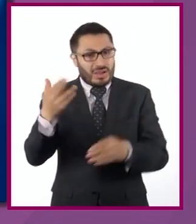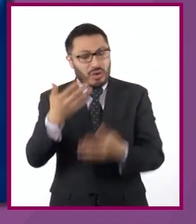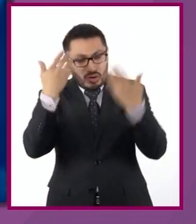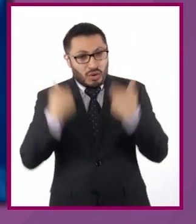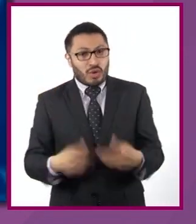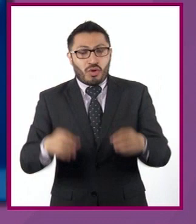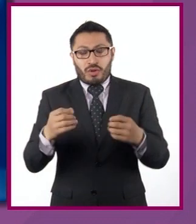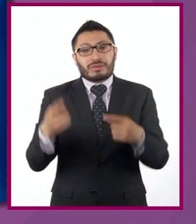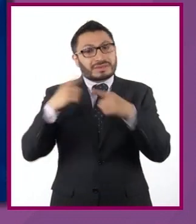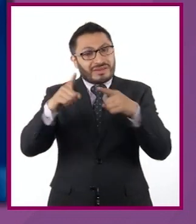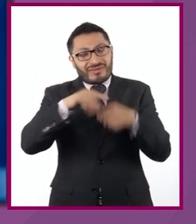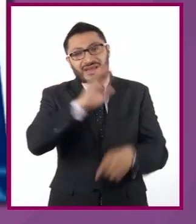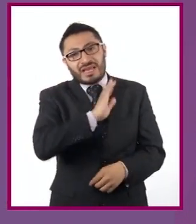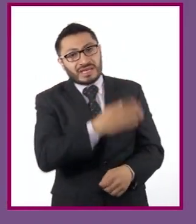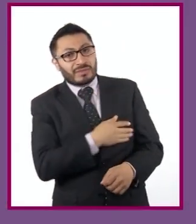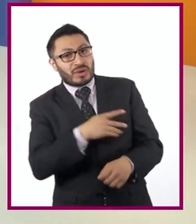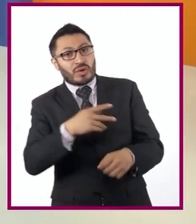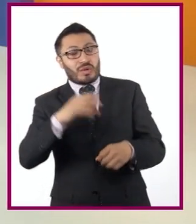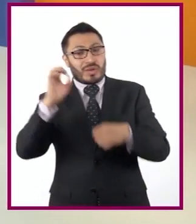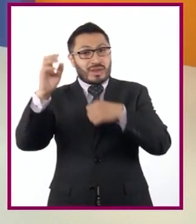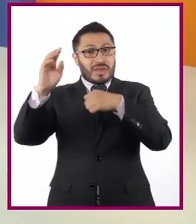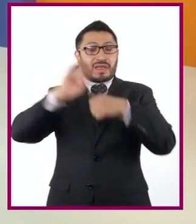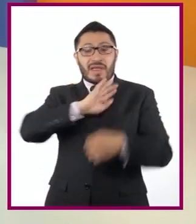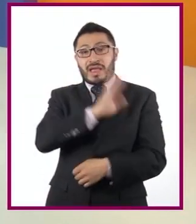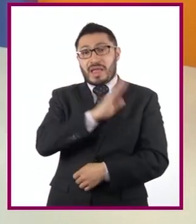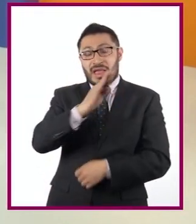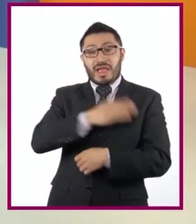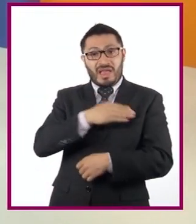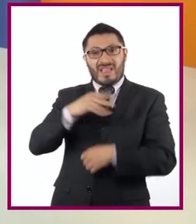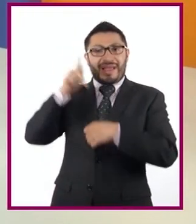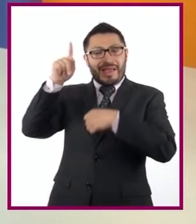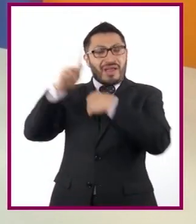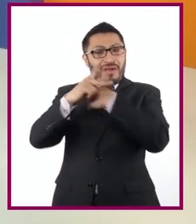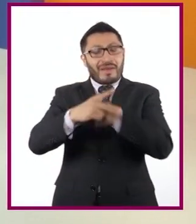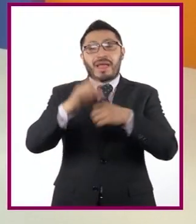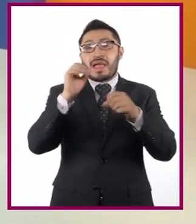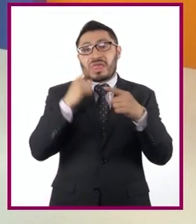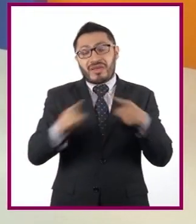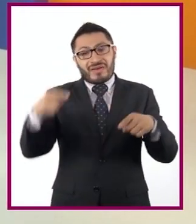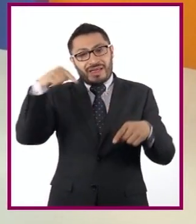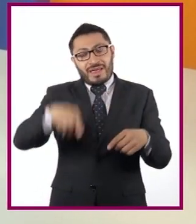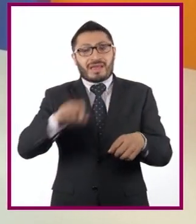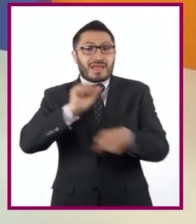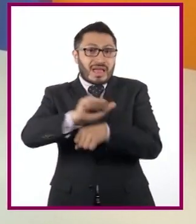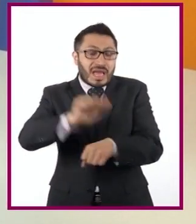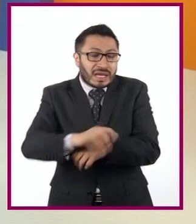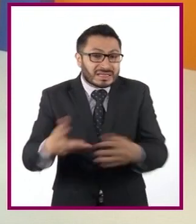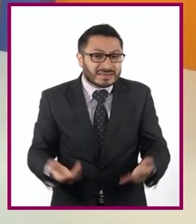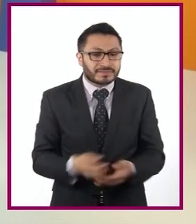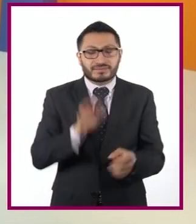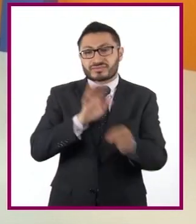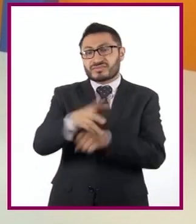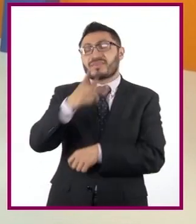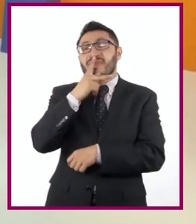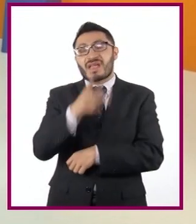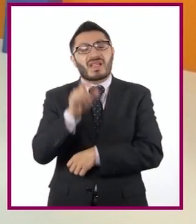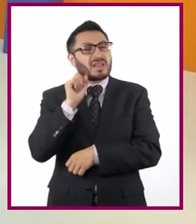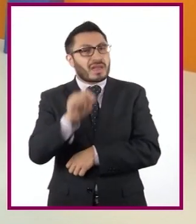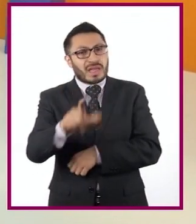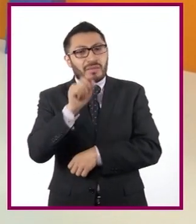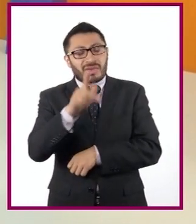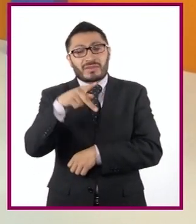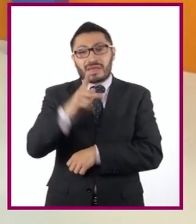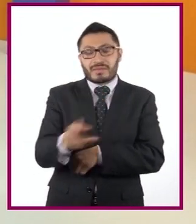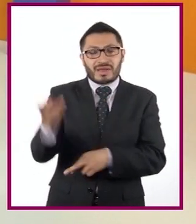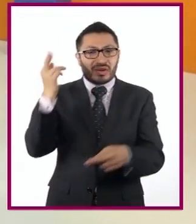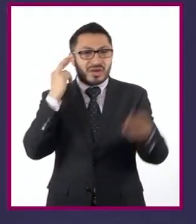el español de España al español de aquí. ¿Qué palabras de la entrevistada española son las mismas que utilizamos pero tienen un sonido